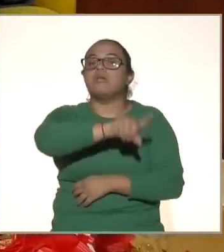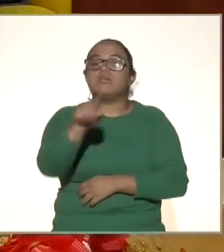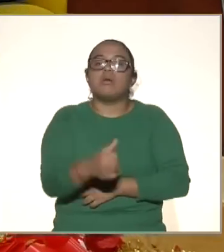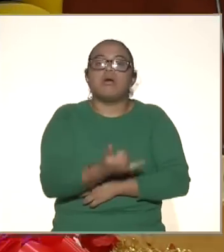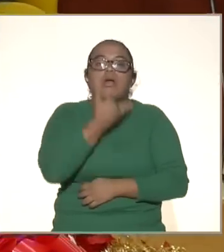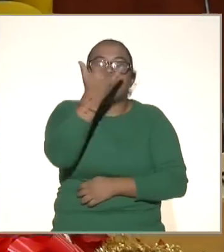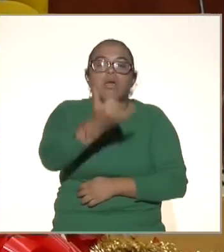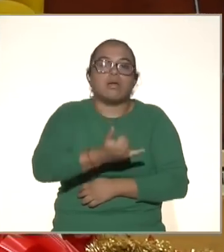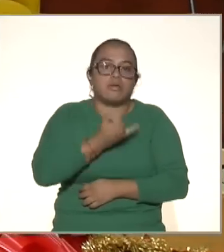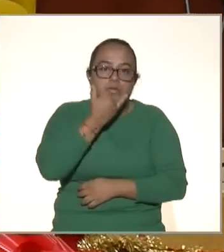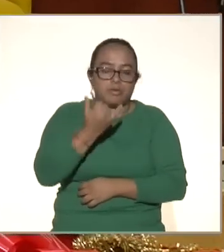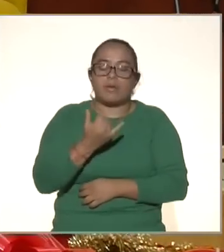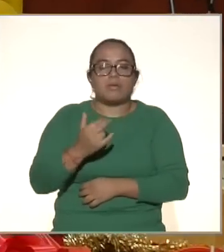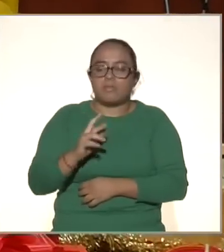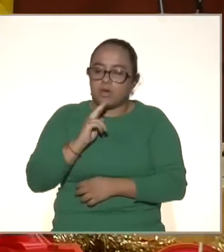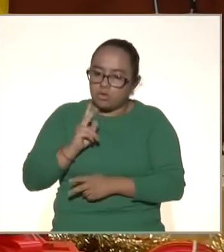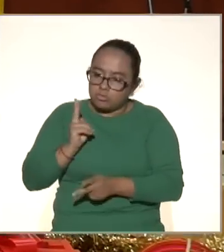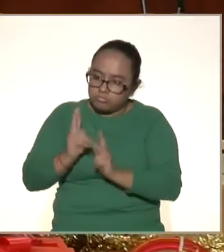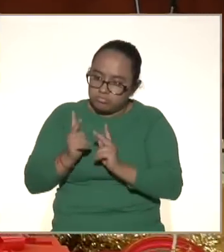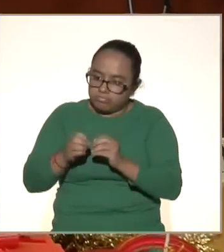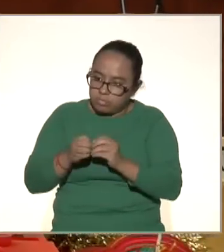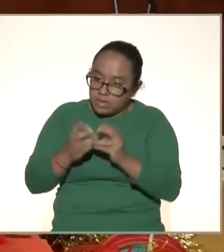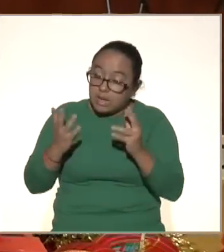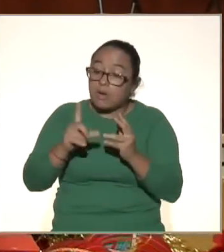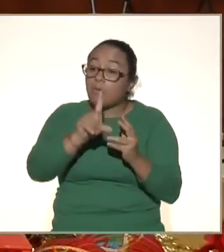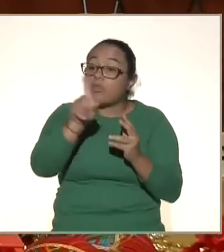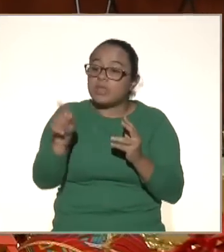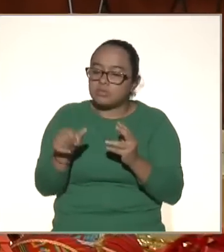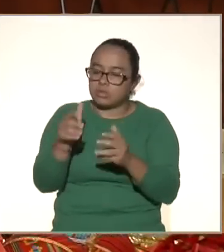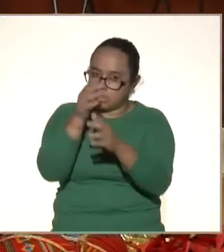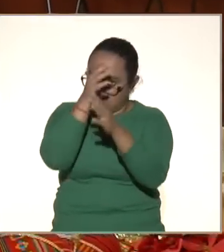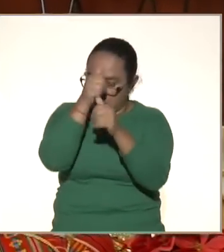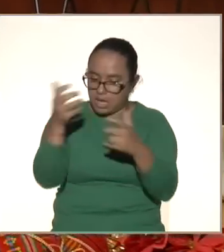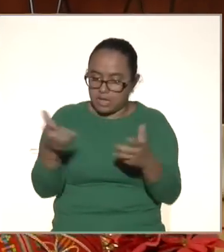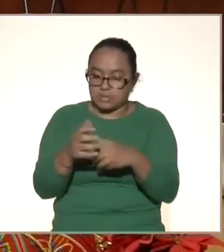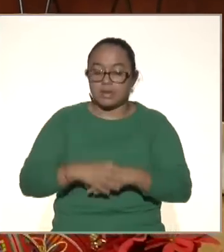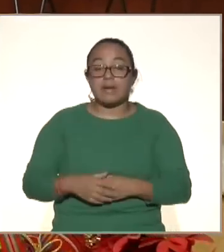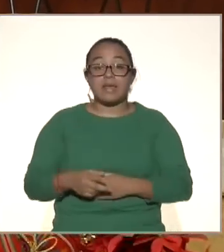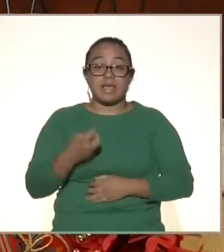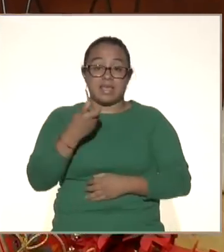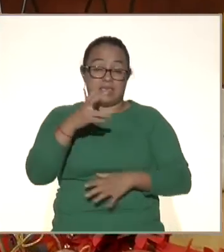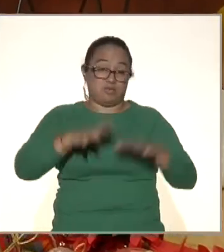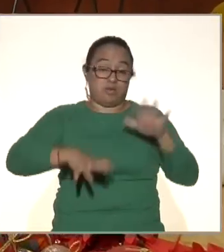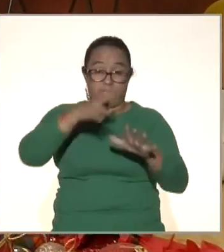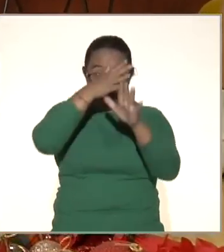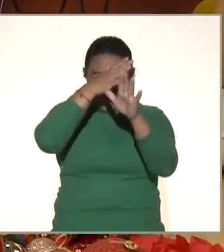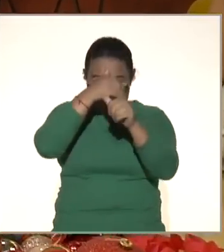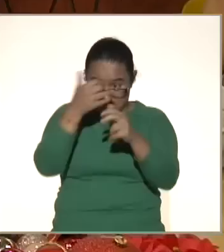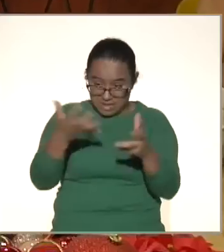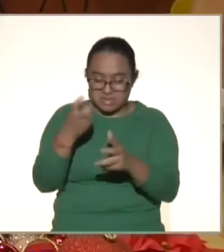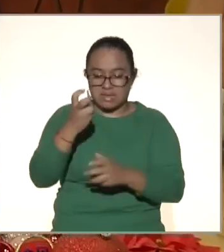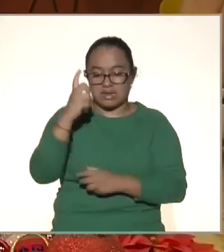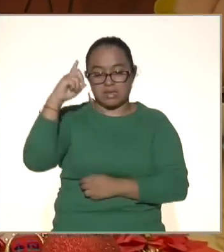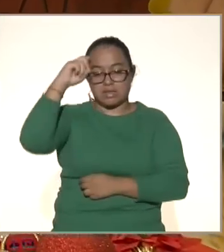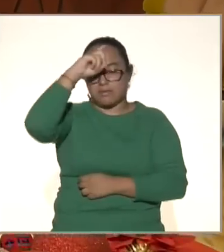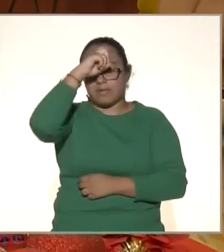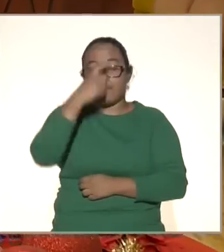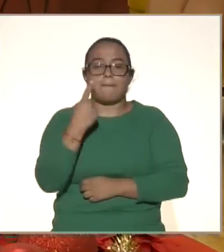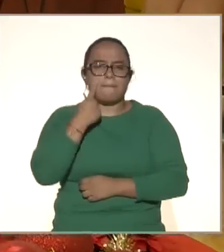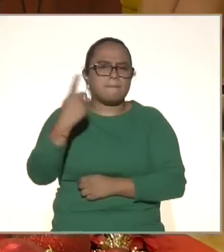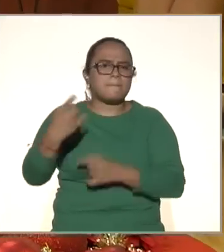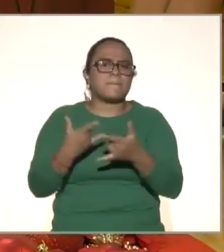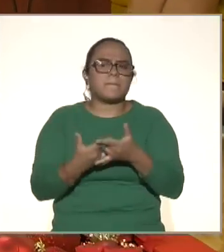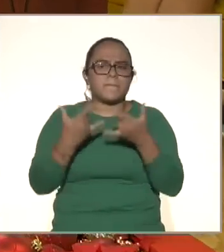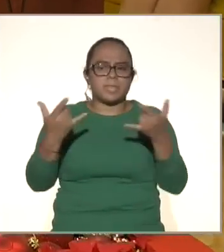de llegar a acuerdos. Claro, aunque a veces los acuerdos se vuelven complicados, ¿no? Vamos a ver el testimonio de una chica que justamente